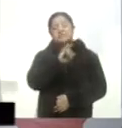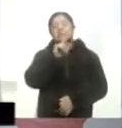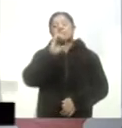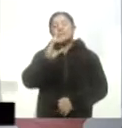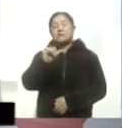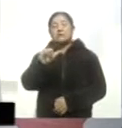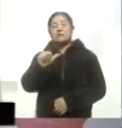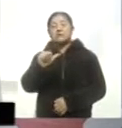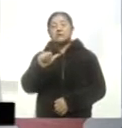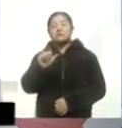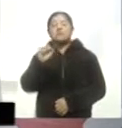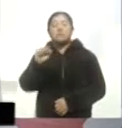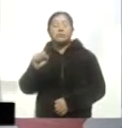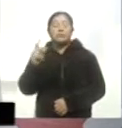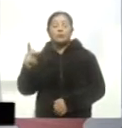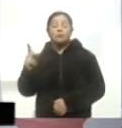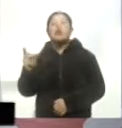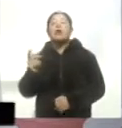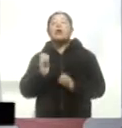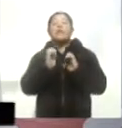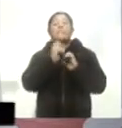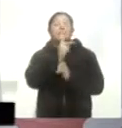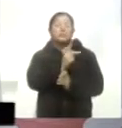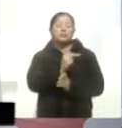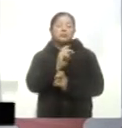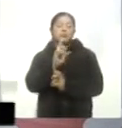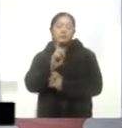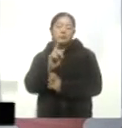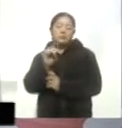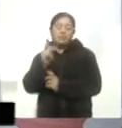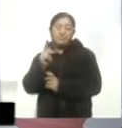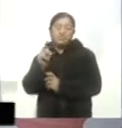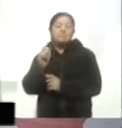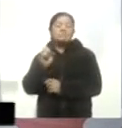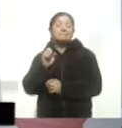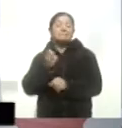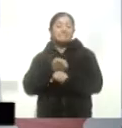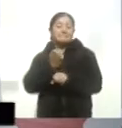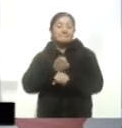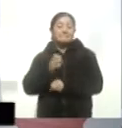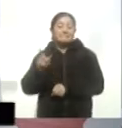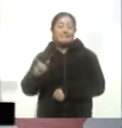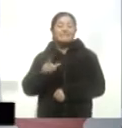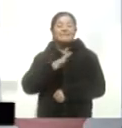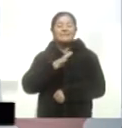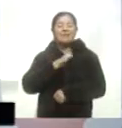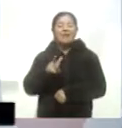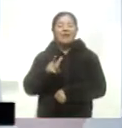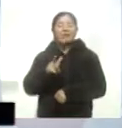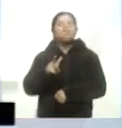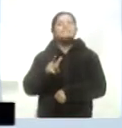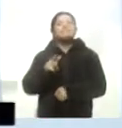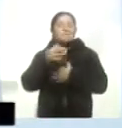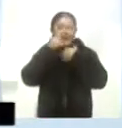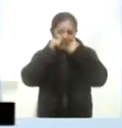Pública y Protección de Datos Personales del Estado reanudó la atención al público. Vamos con la información.